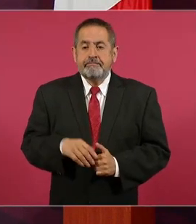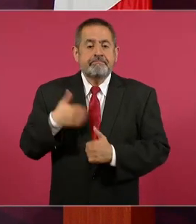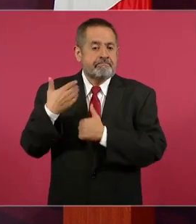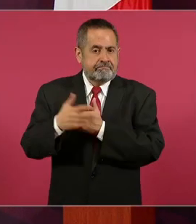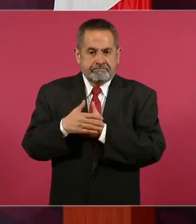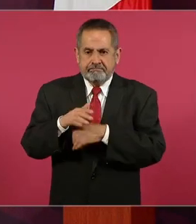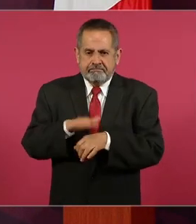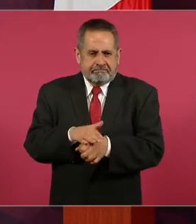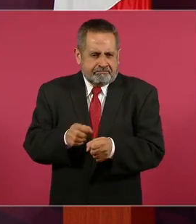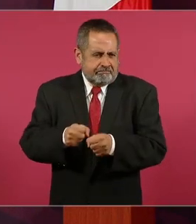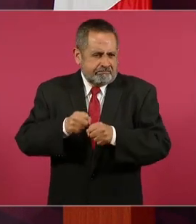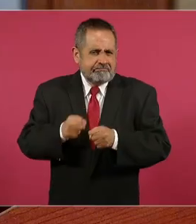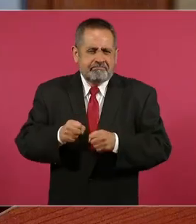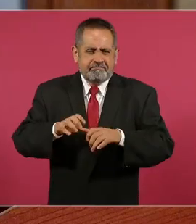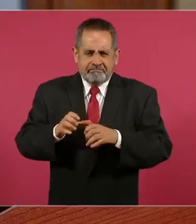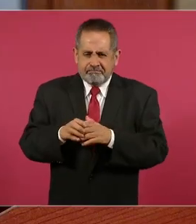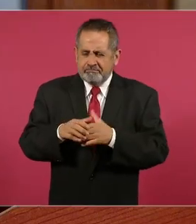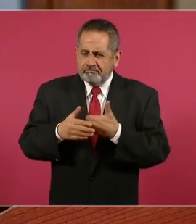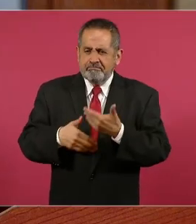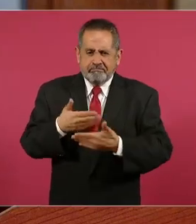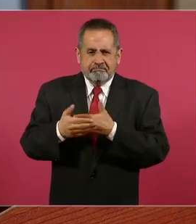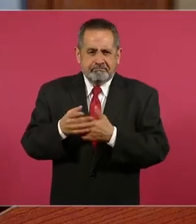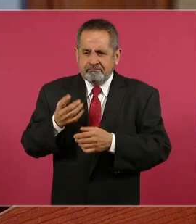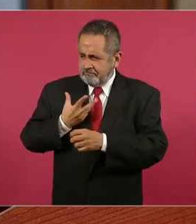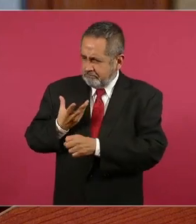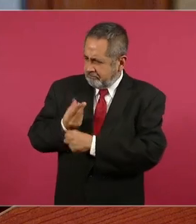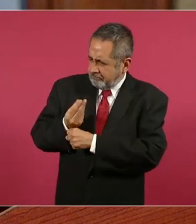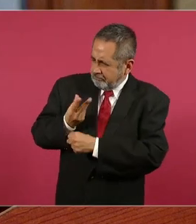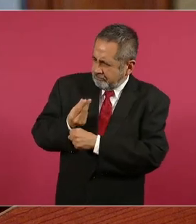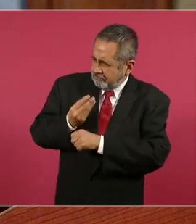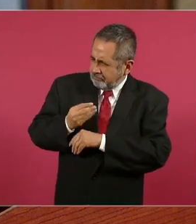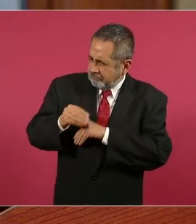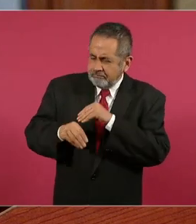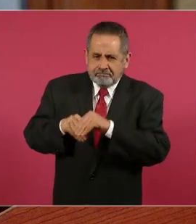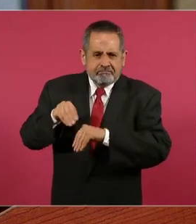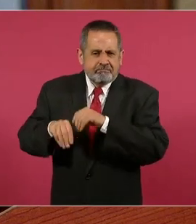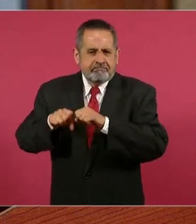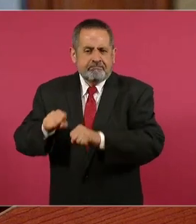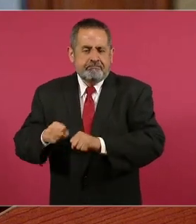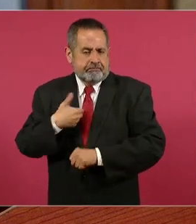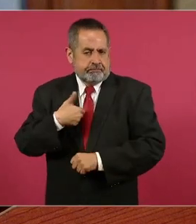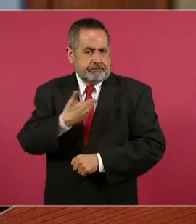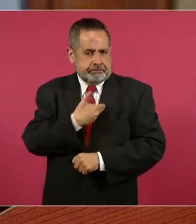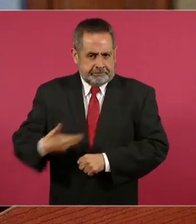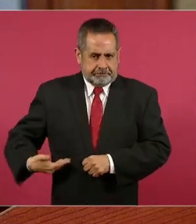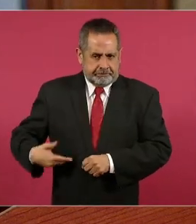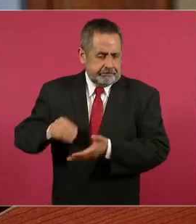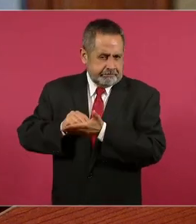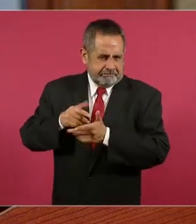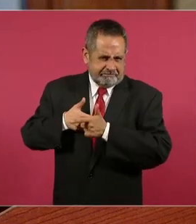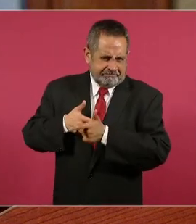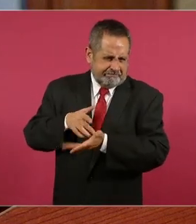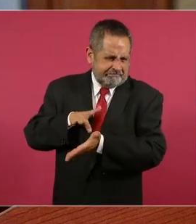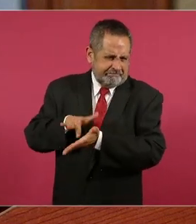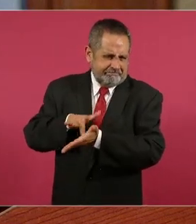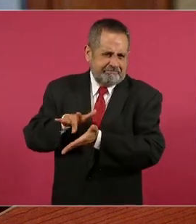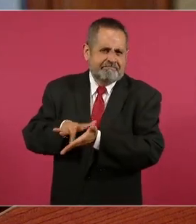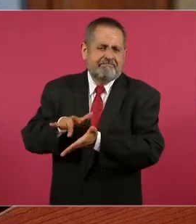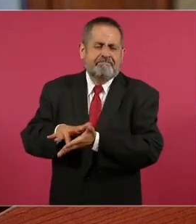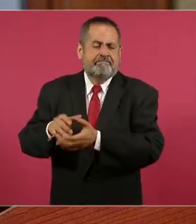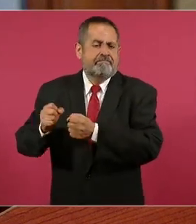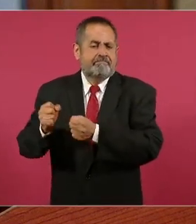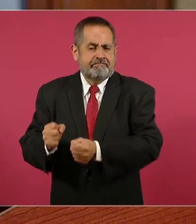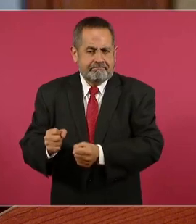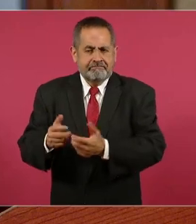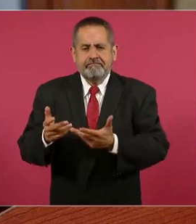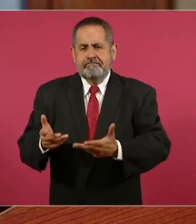esta línea en el tiempo que nos queda en la presidencia, y